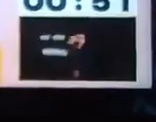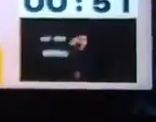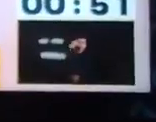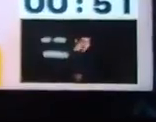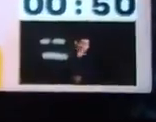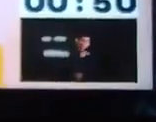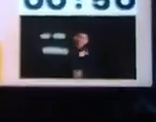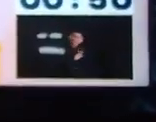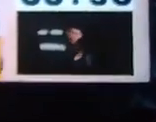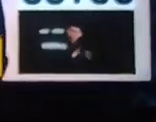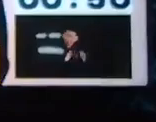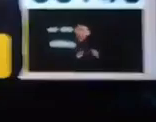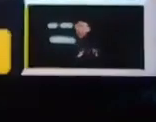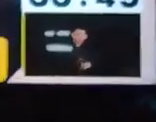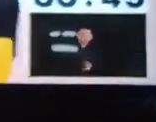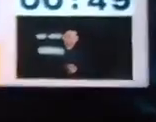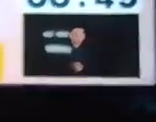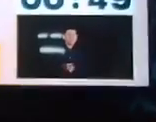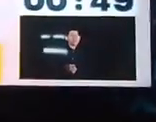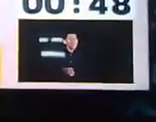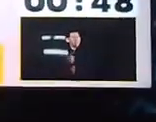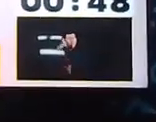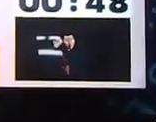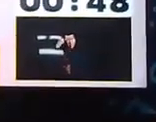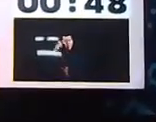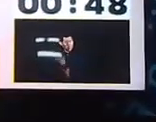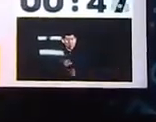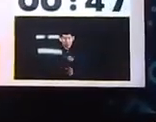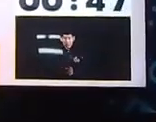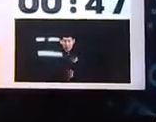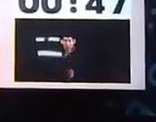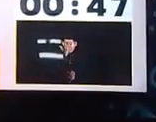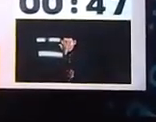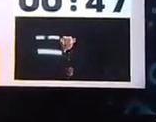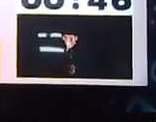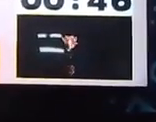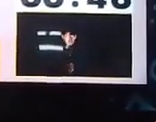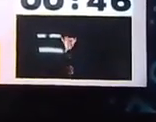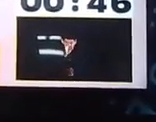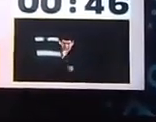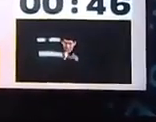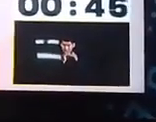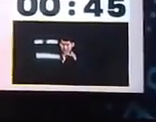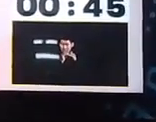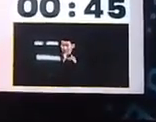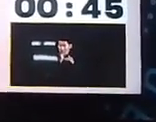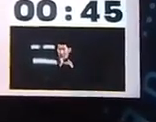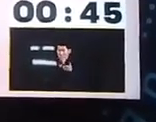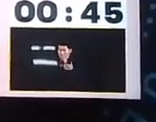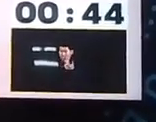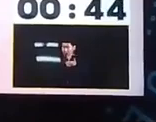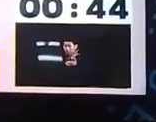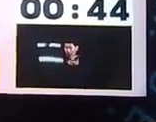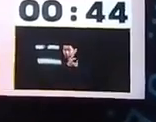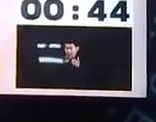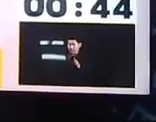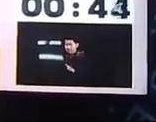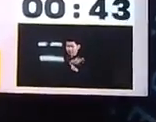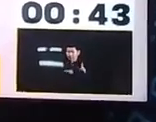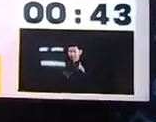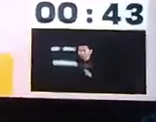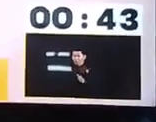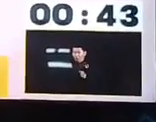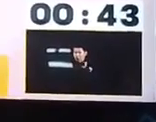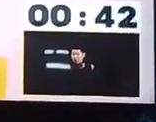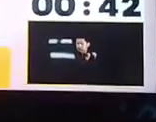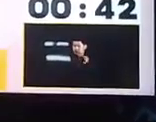enojes, no te enojes, Lalo, porque mira, al decir que 10% más de para los programas sociales cuando lo